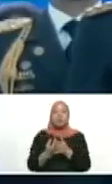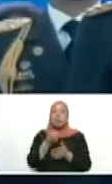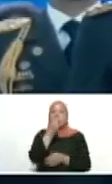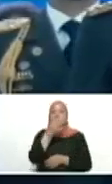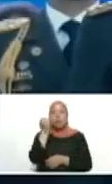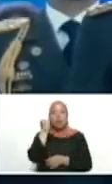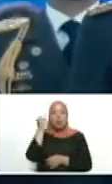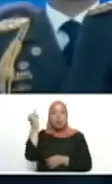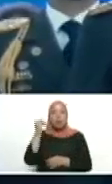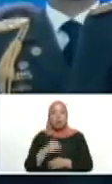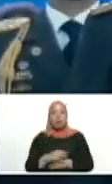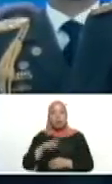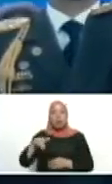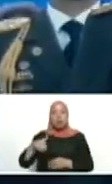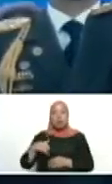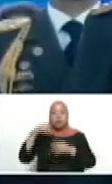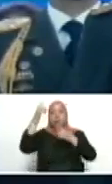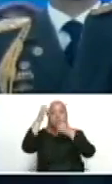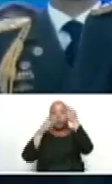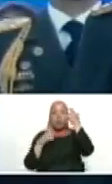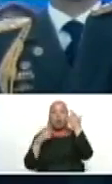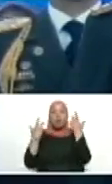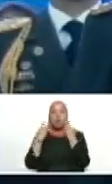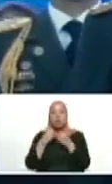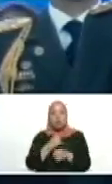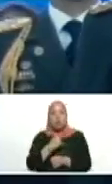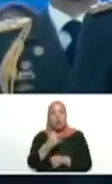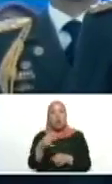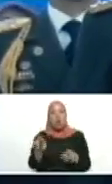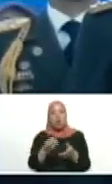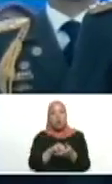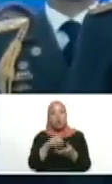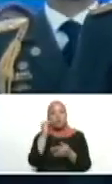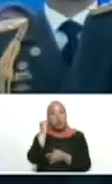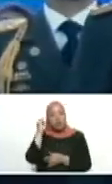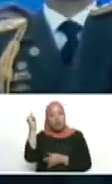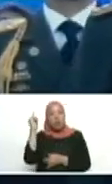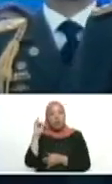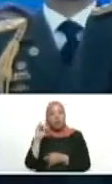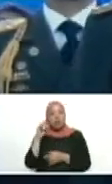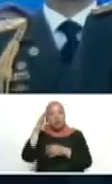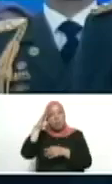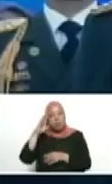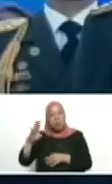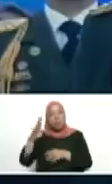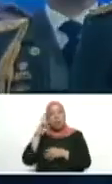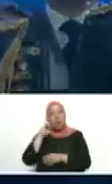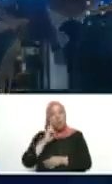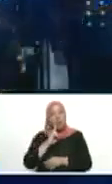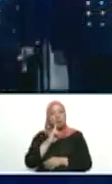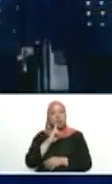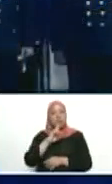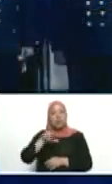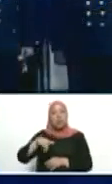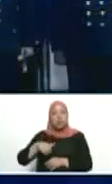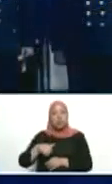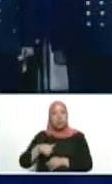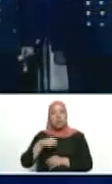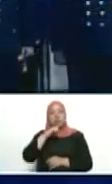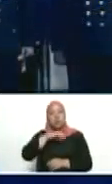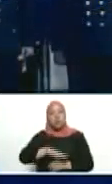idea de nuestro comandante Chávez, traer las ideas y la fuerza de las milicias de Bolívar para nuestra época